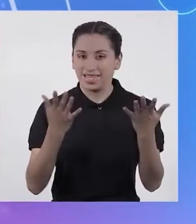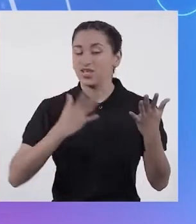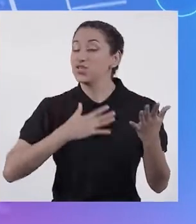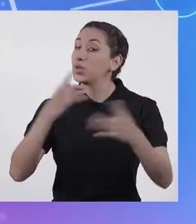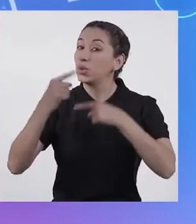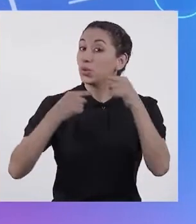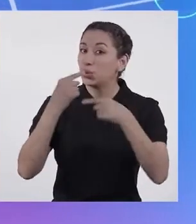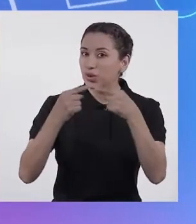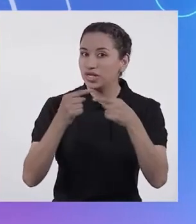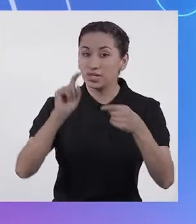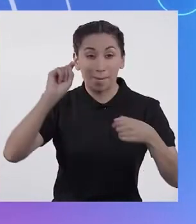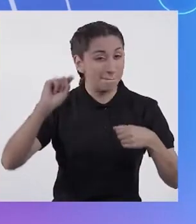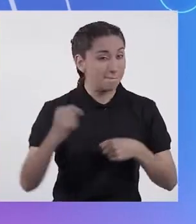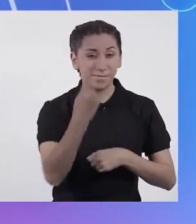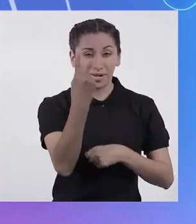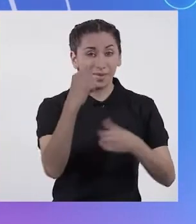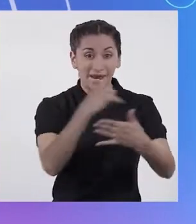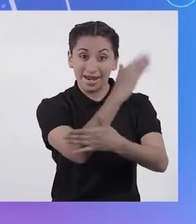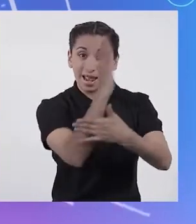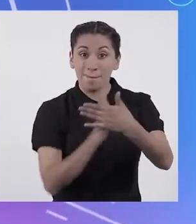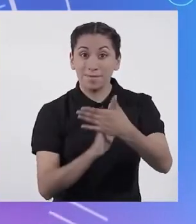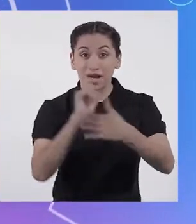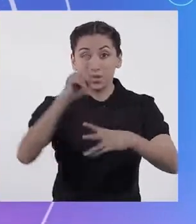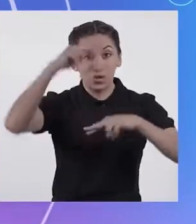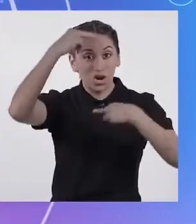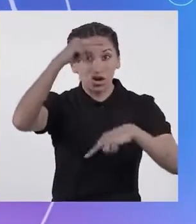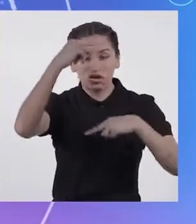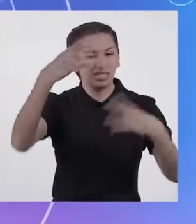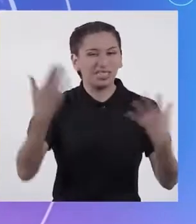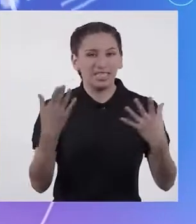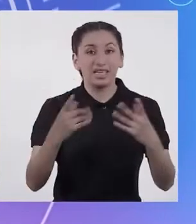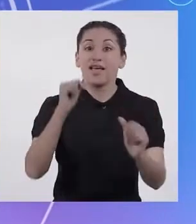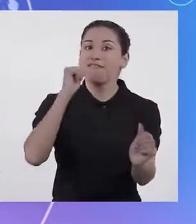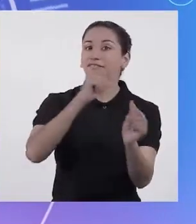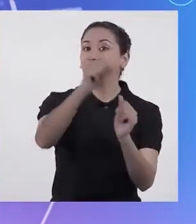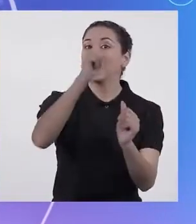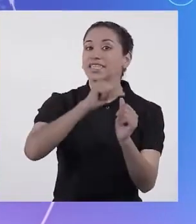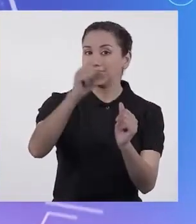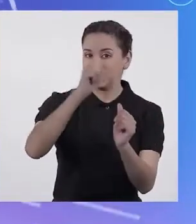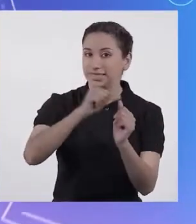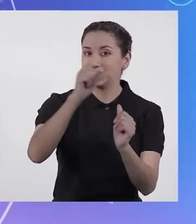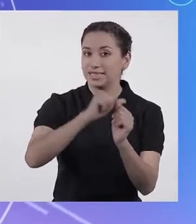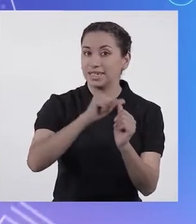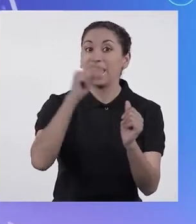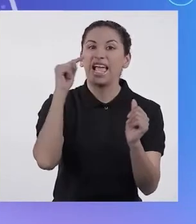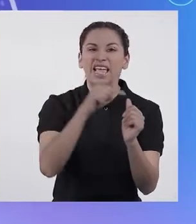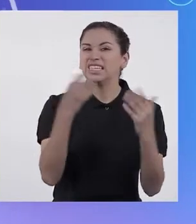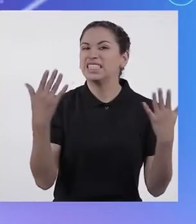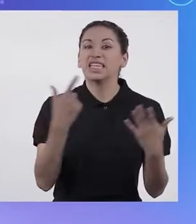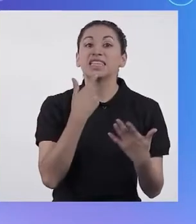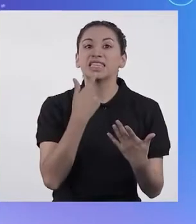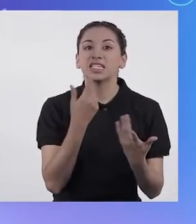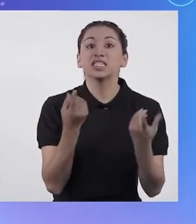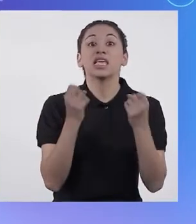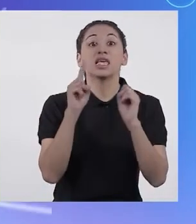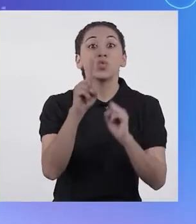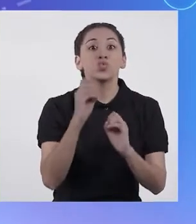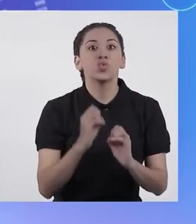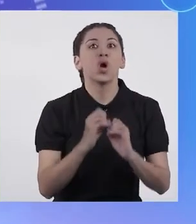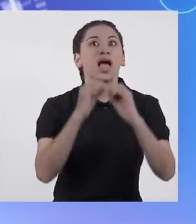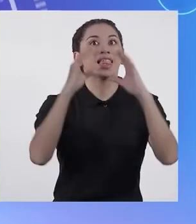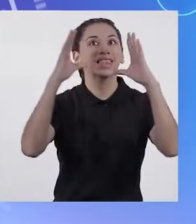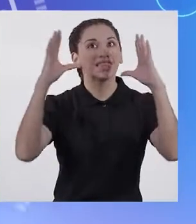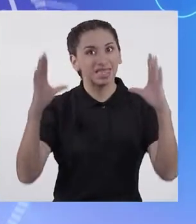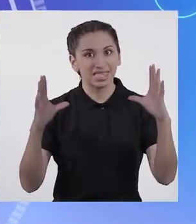Te cuento que la primera parte de una noticia es la fecha. Esta indica el día en que